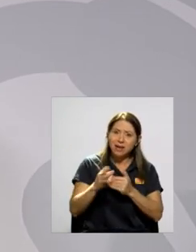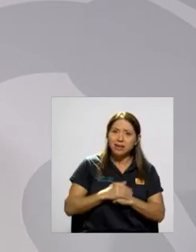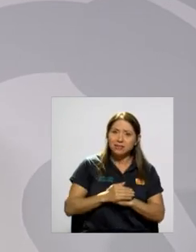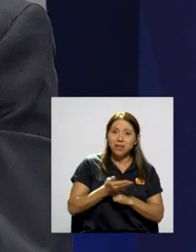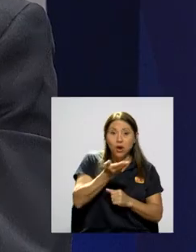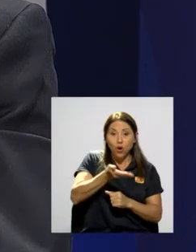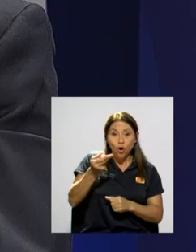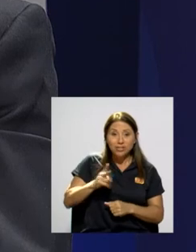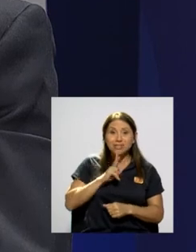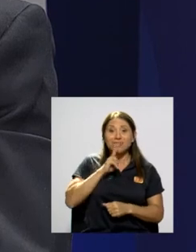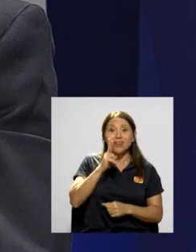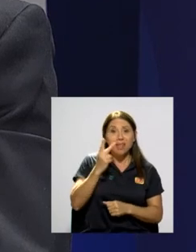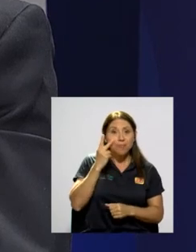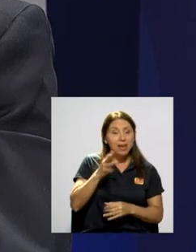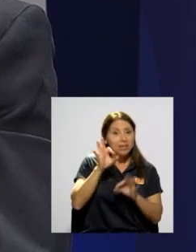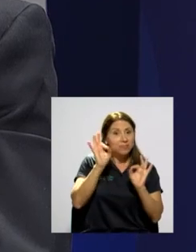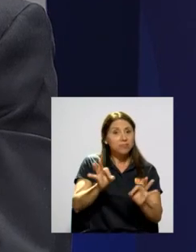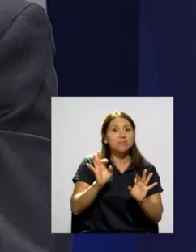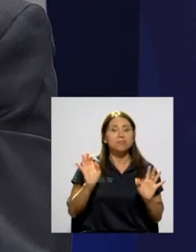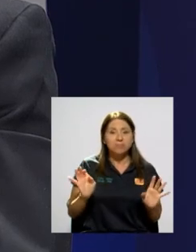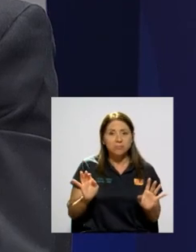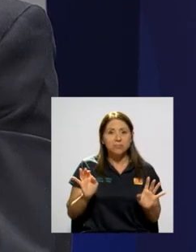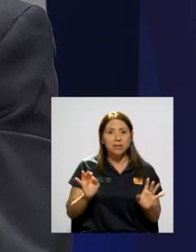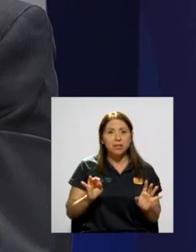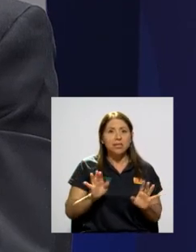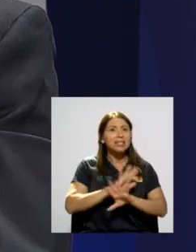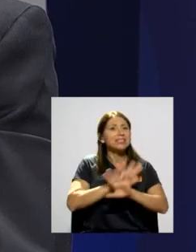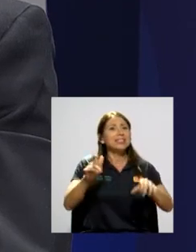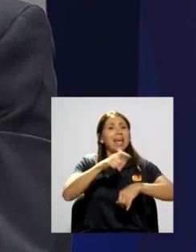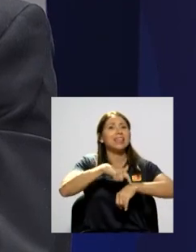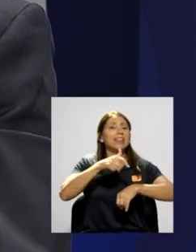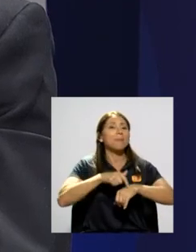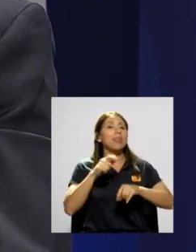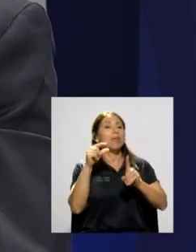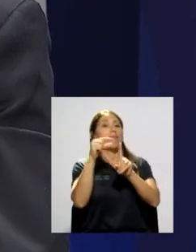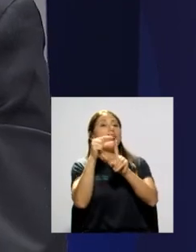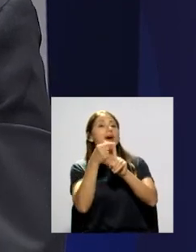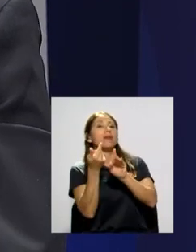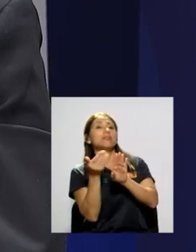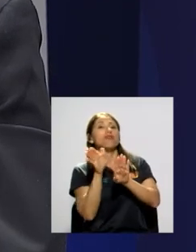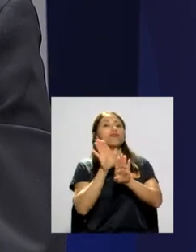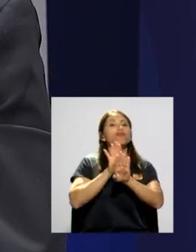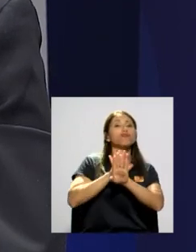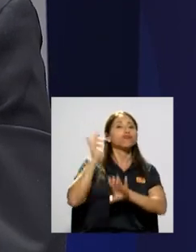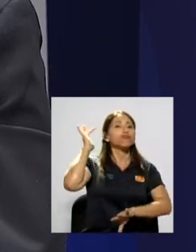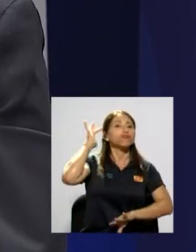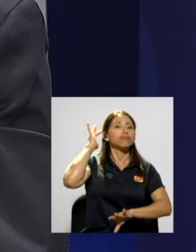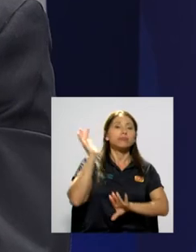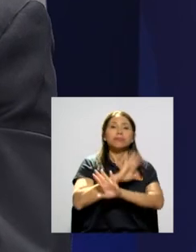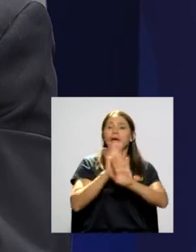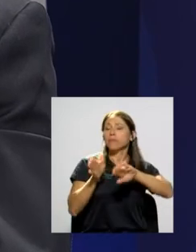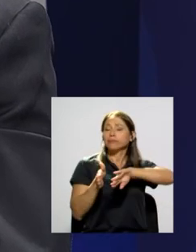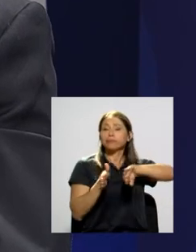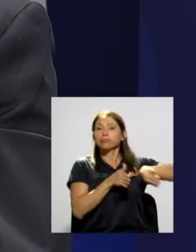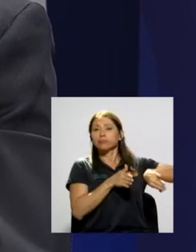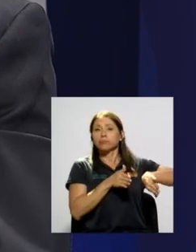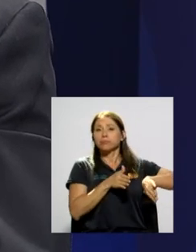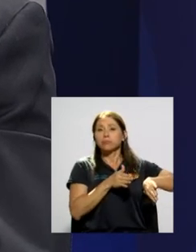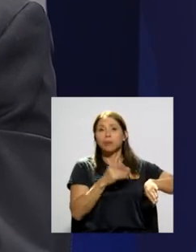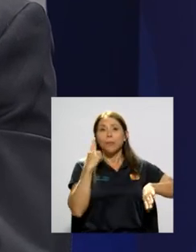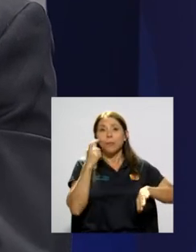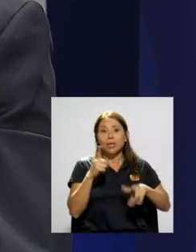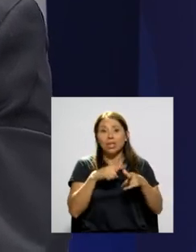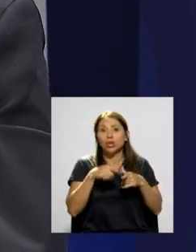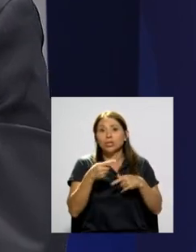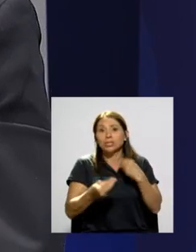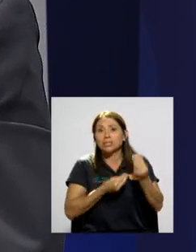nombre. Tenemos que superar la etapa de los eufemismos, porque si no eso se nos puede quedar en un espejismo.